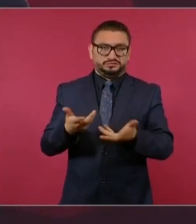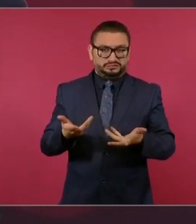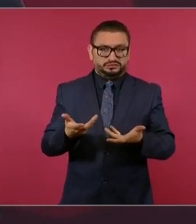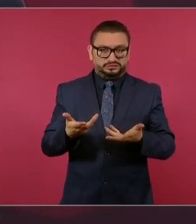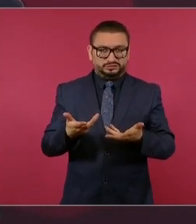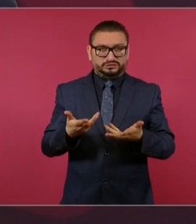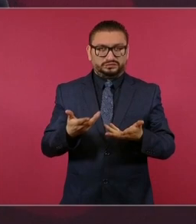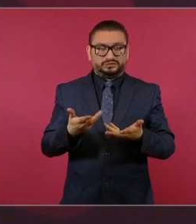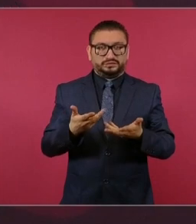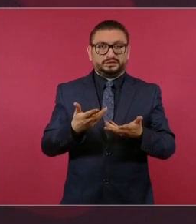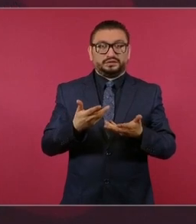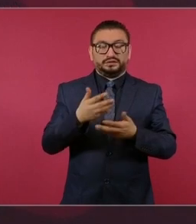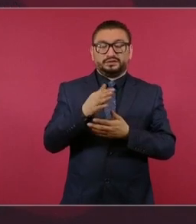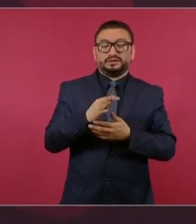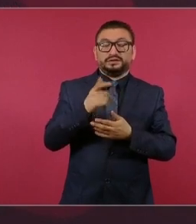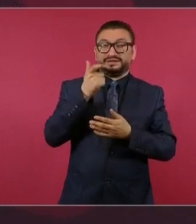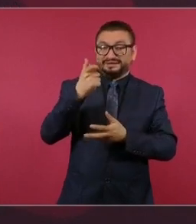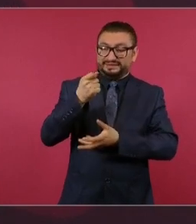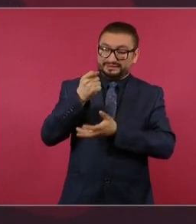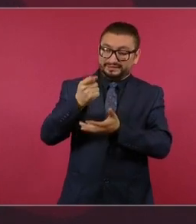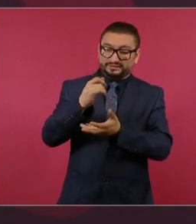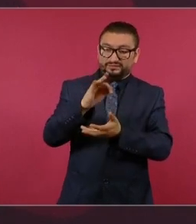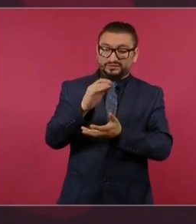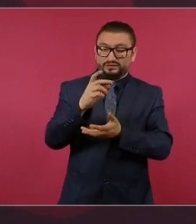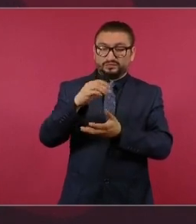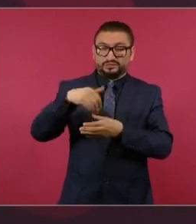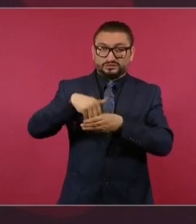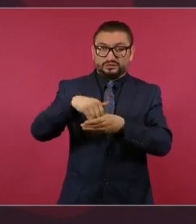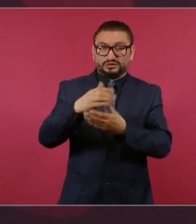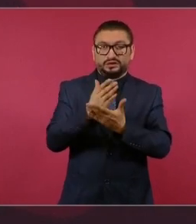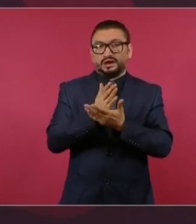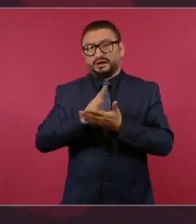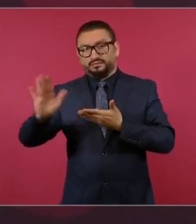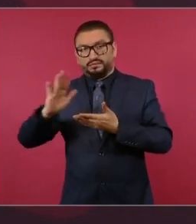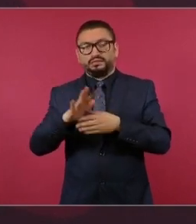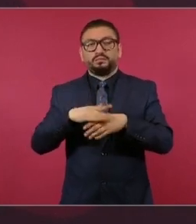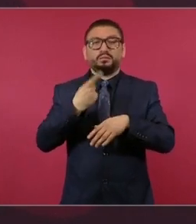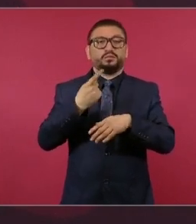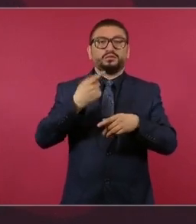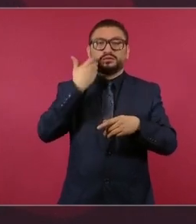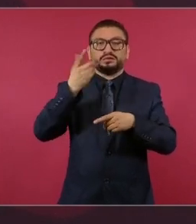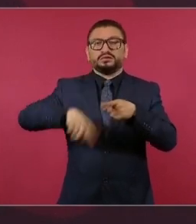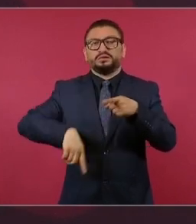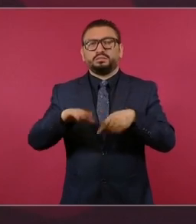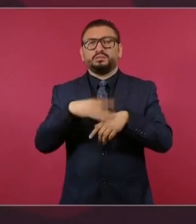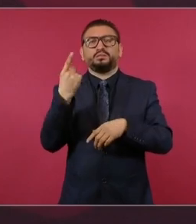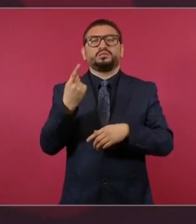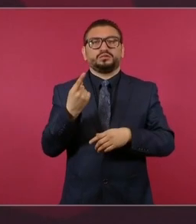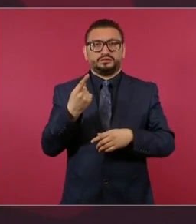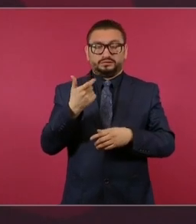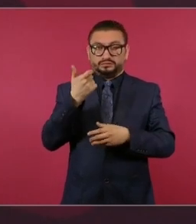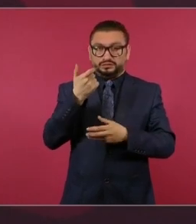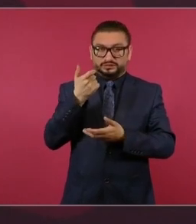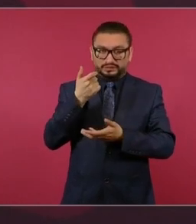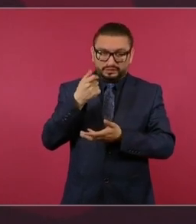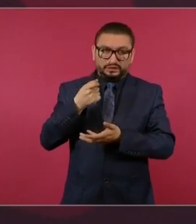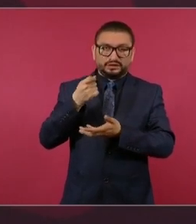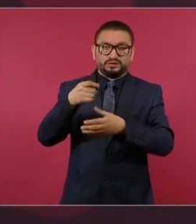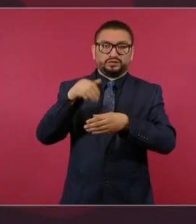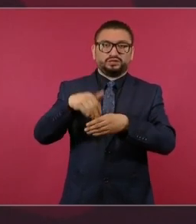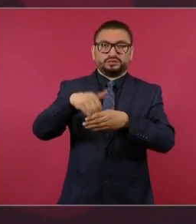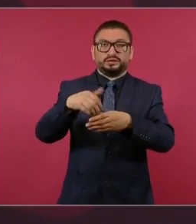Los fideicomisos se quieren eliminar porque alimentan de